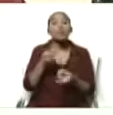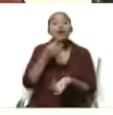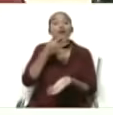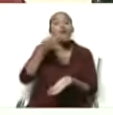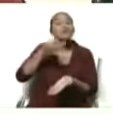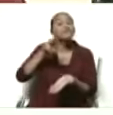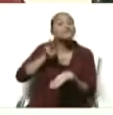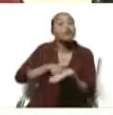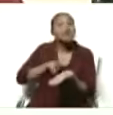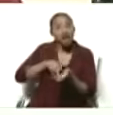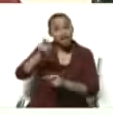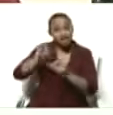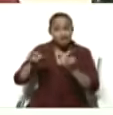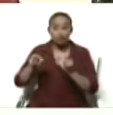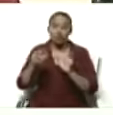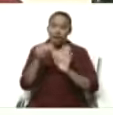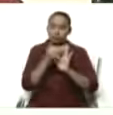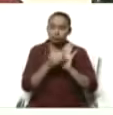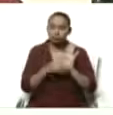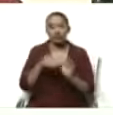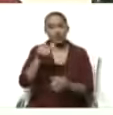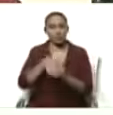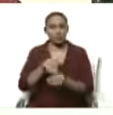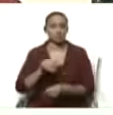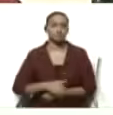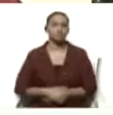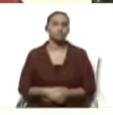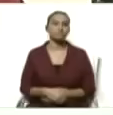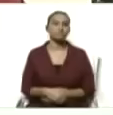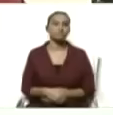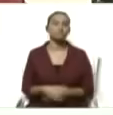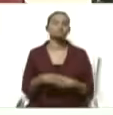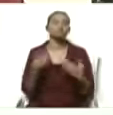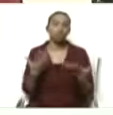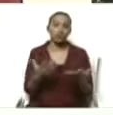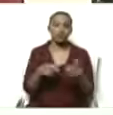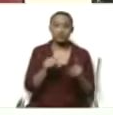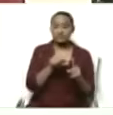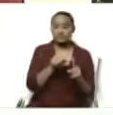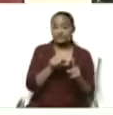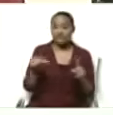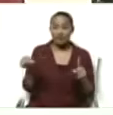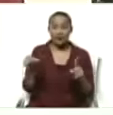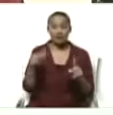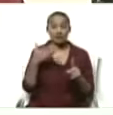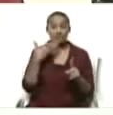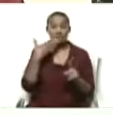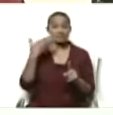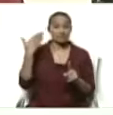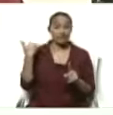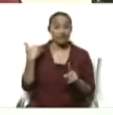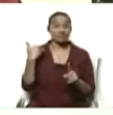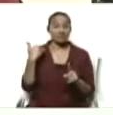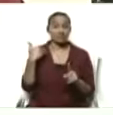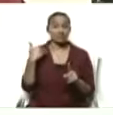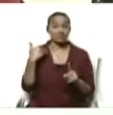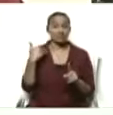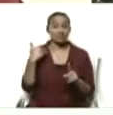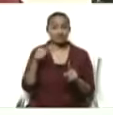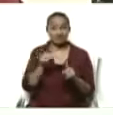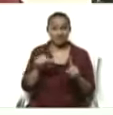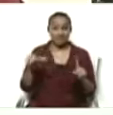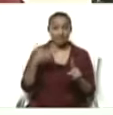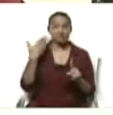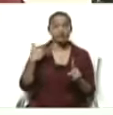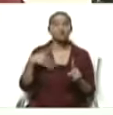absolutamente reales bueno esta semana el presidente estuvo su programa con maduro más fue a